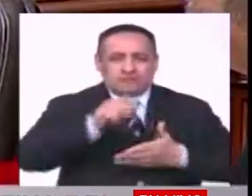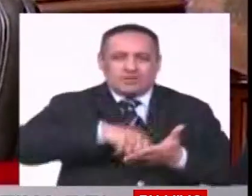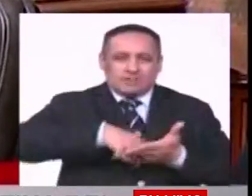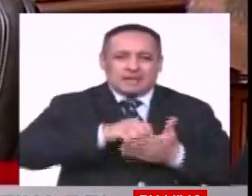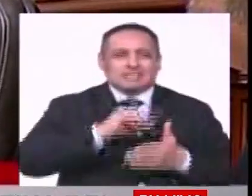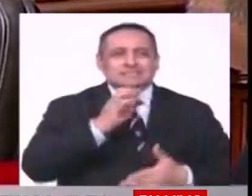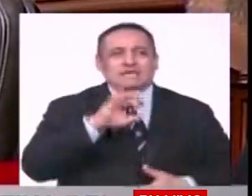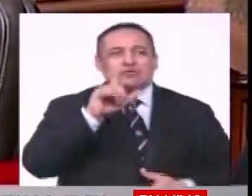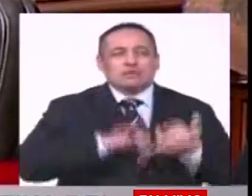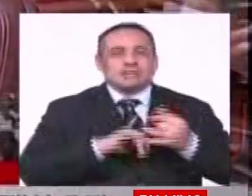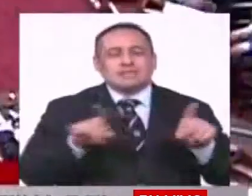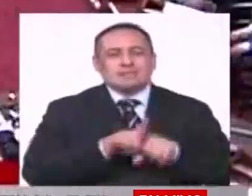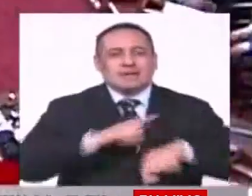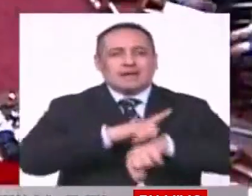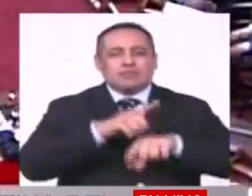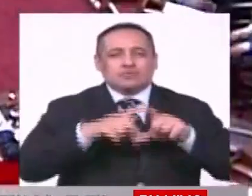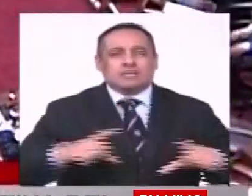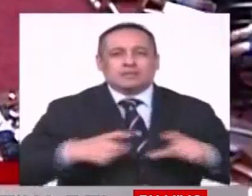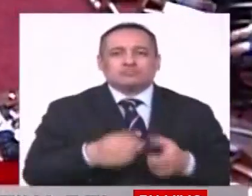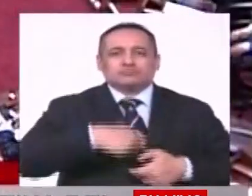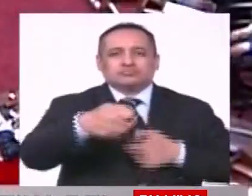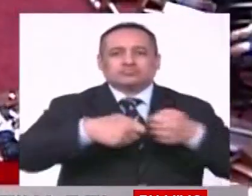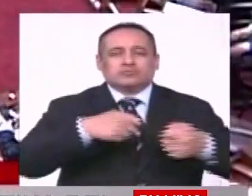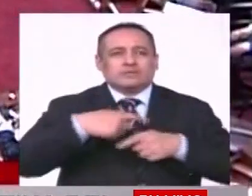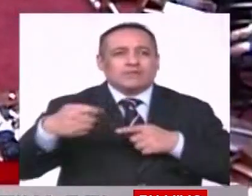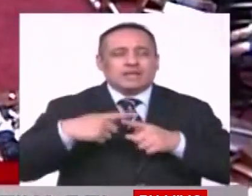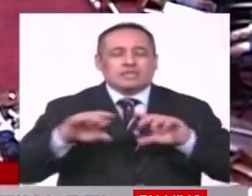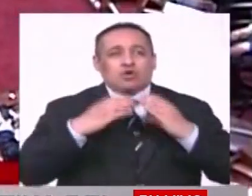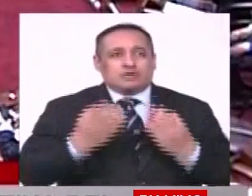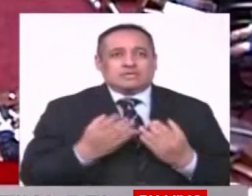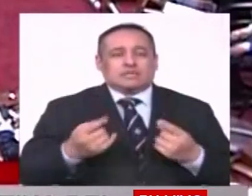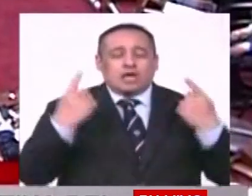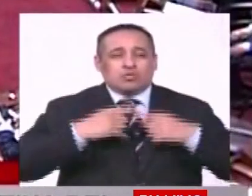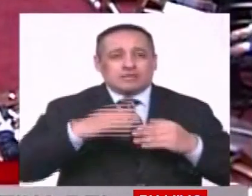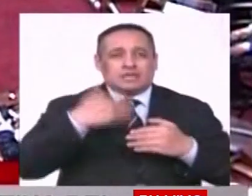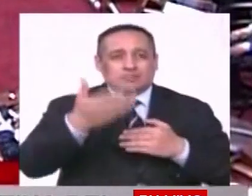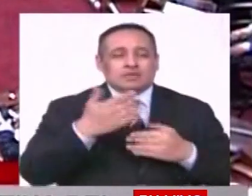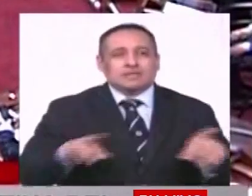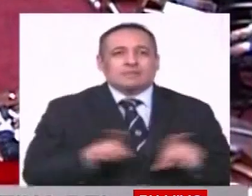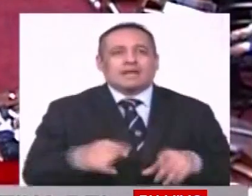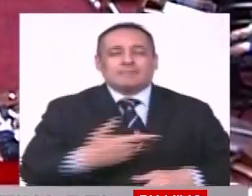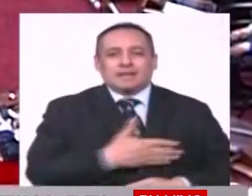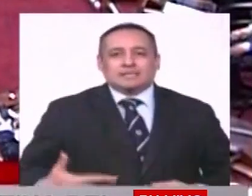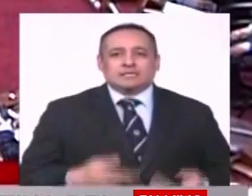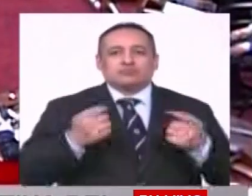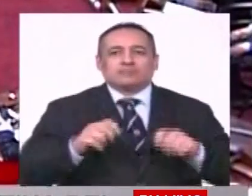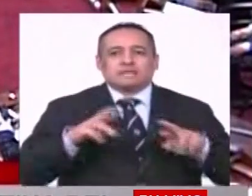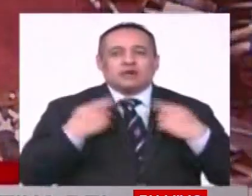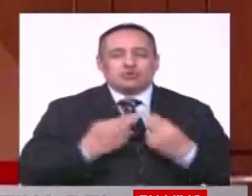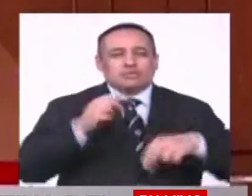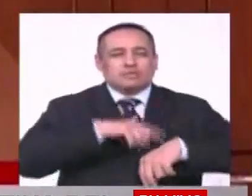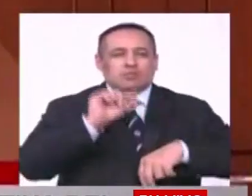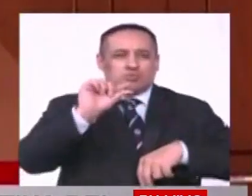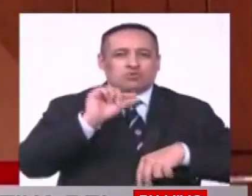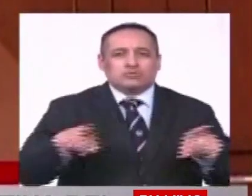cédulas de votación y de inmediato estas serán distribuidas entre los congresistas. Acto seguido, el presidente suspende la sesión por breves